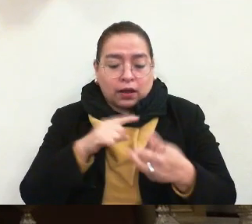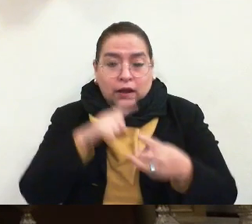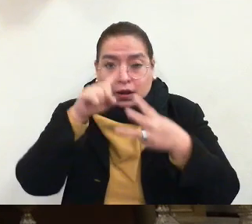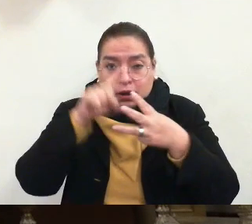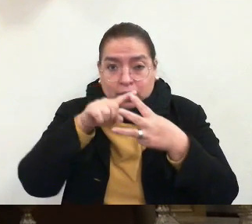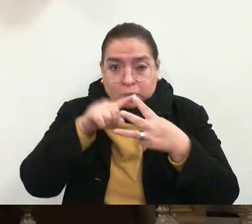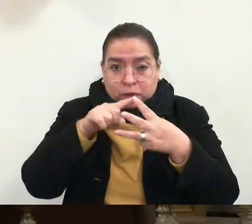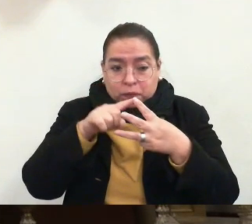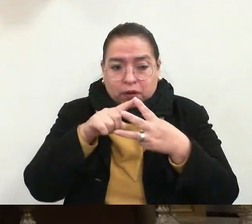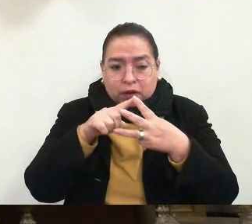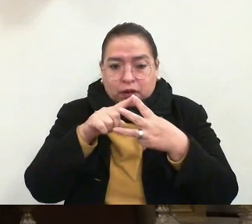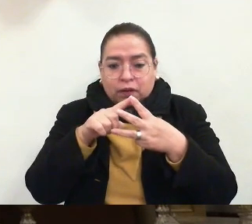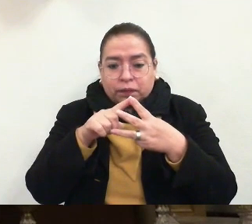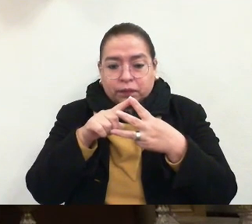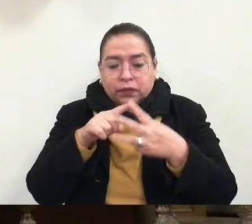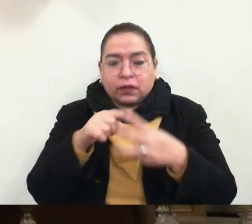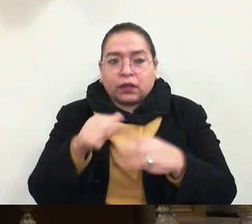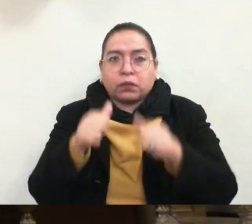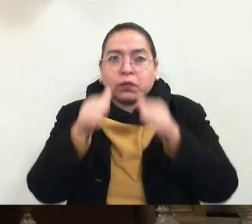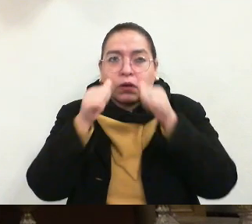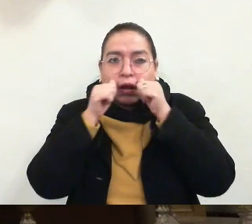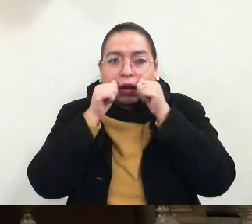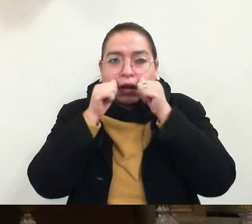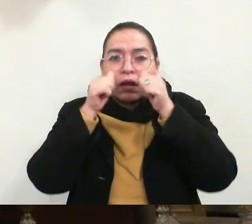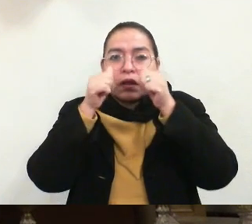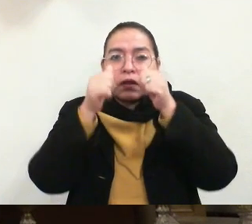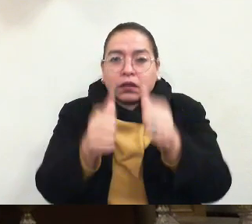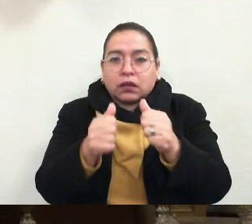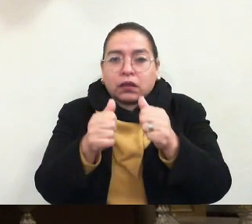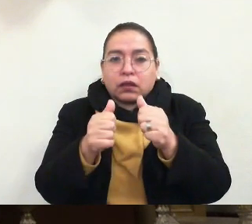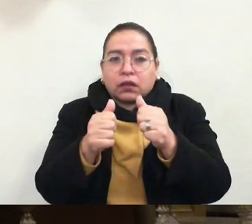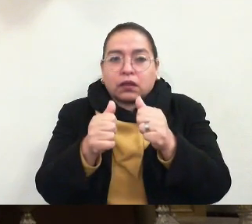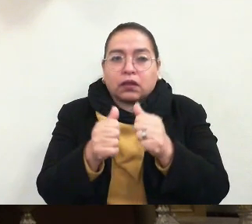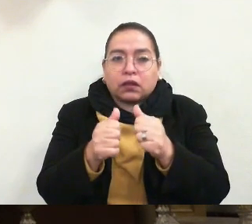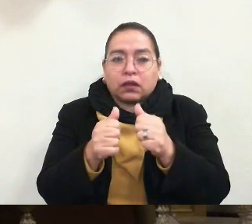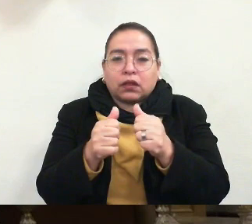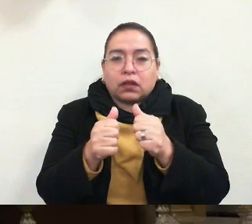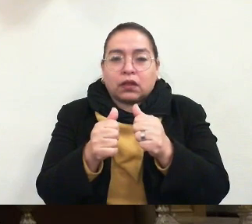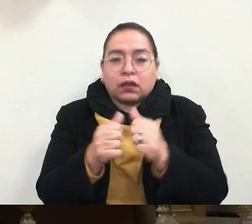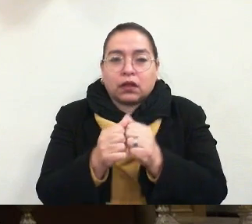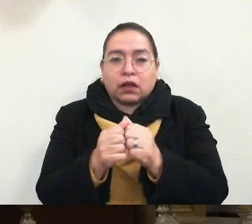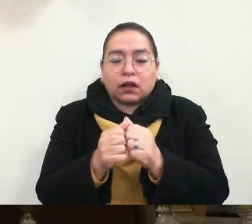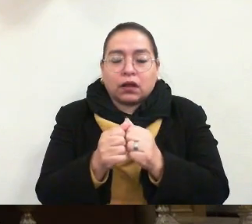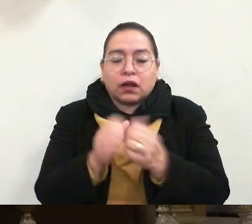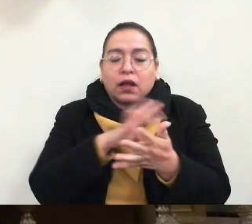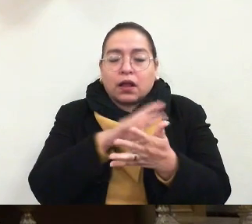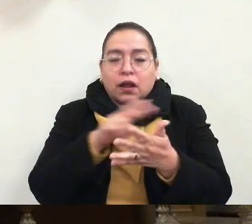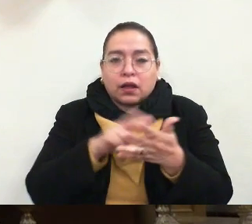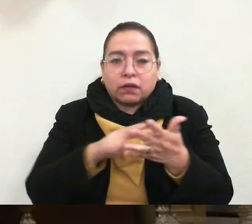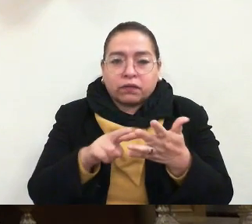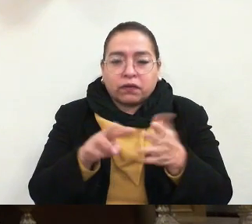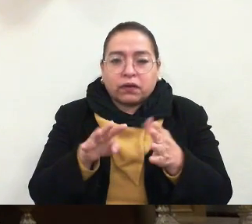lectura de la Biblia se hace en un ambiente de oración.